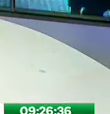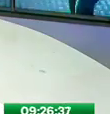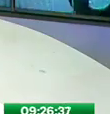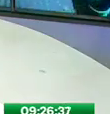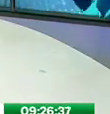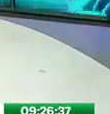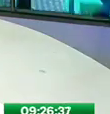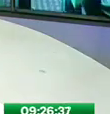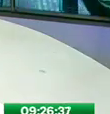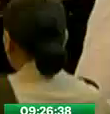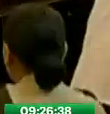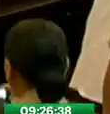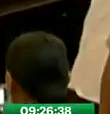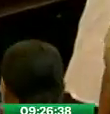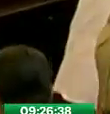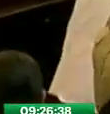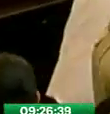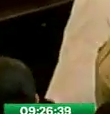mujer